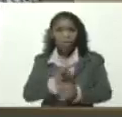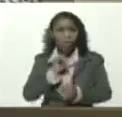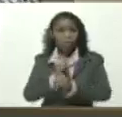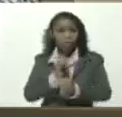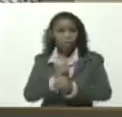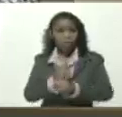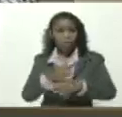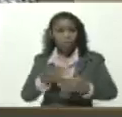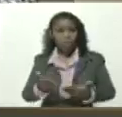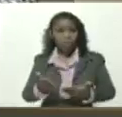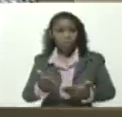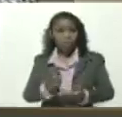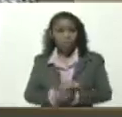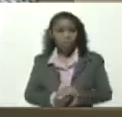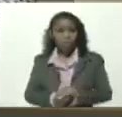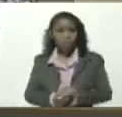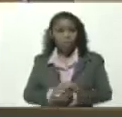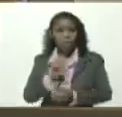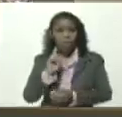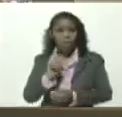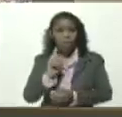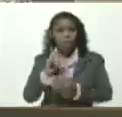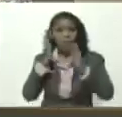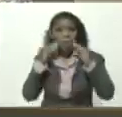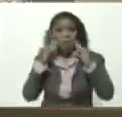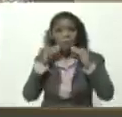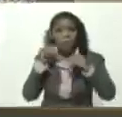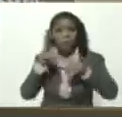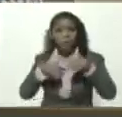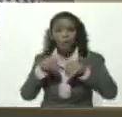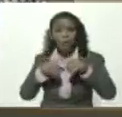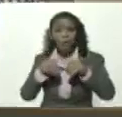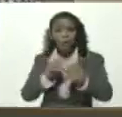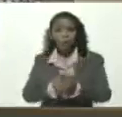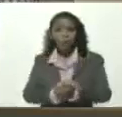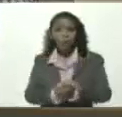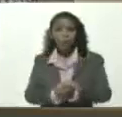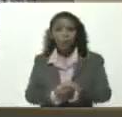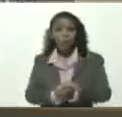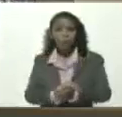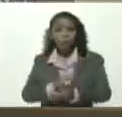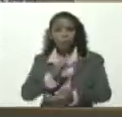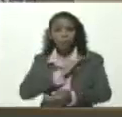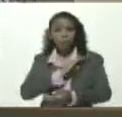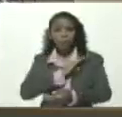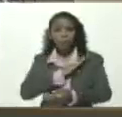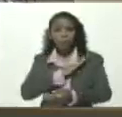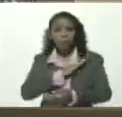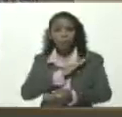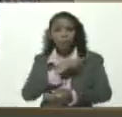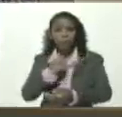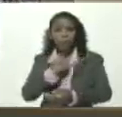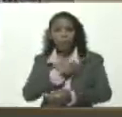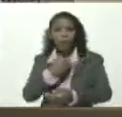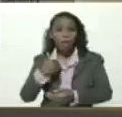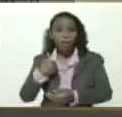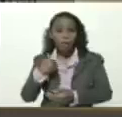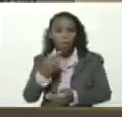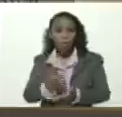a una experiencia de votación. Tenemos, y lo quiero